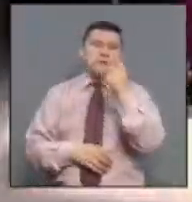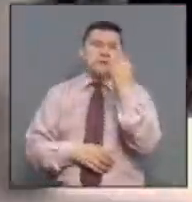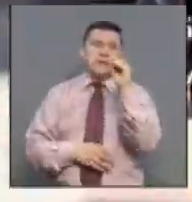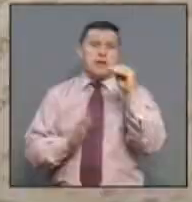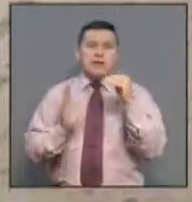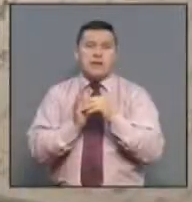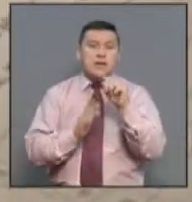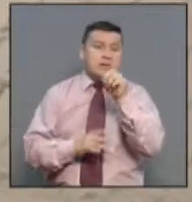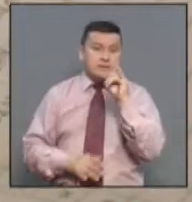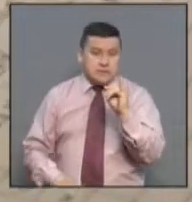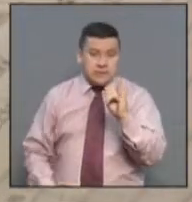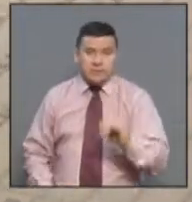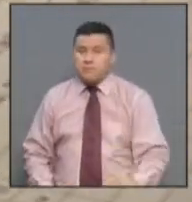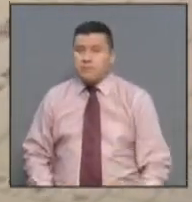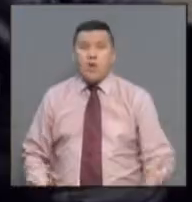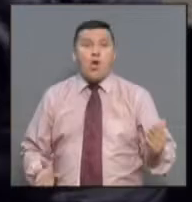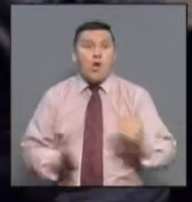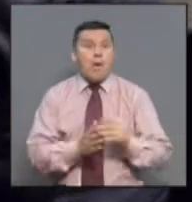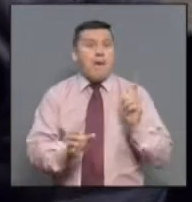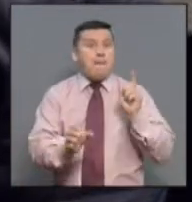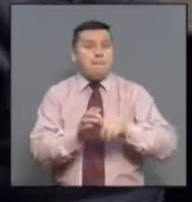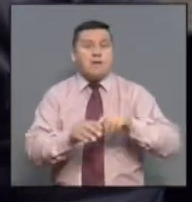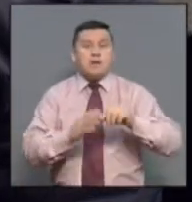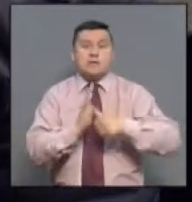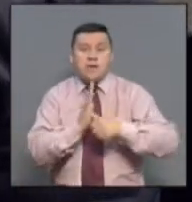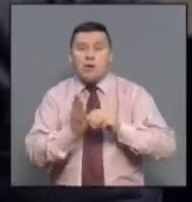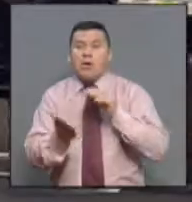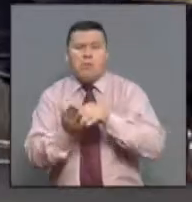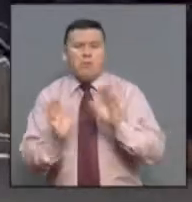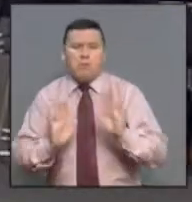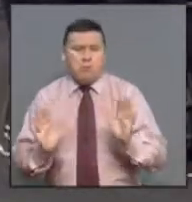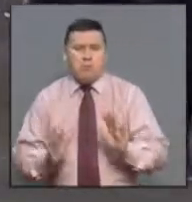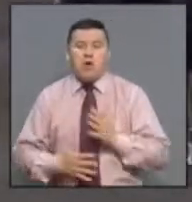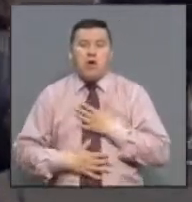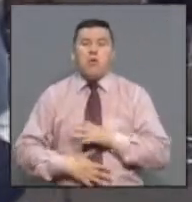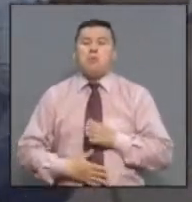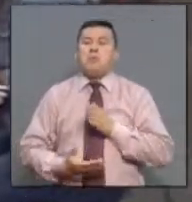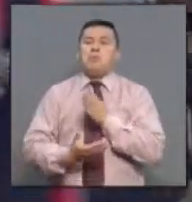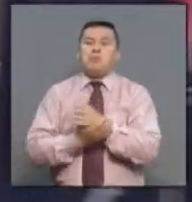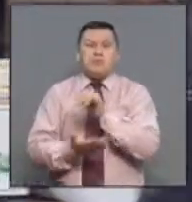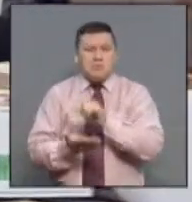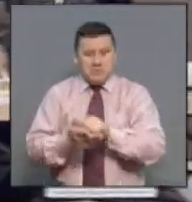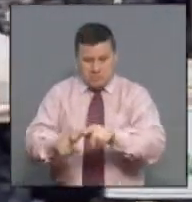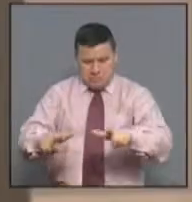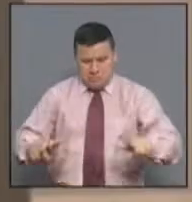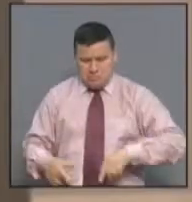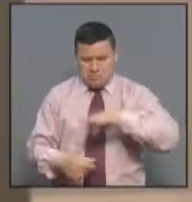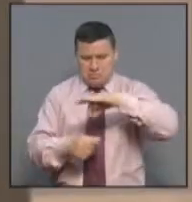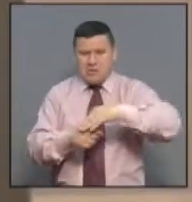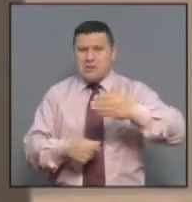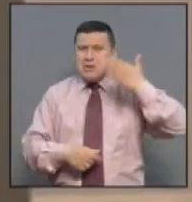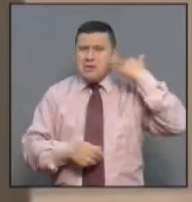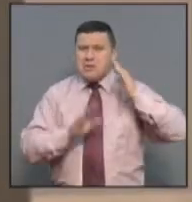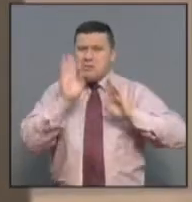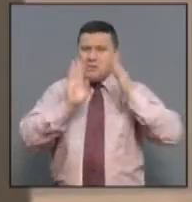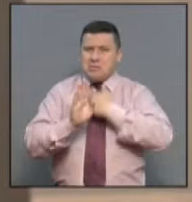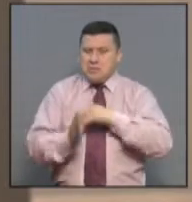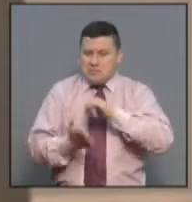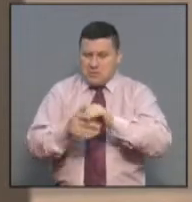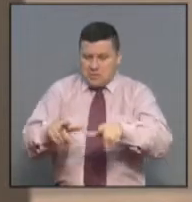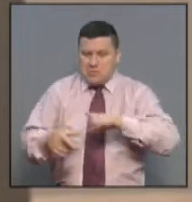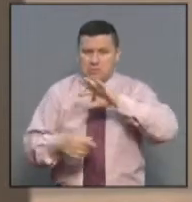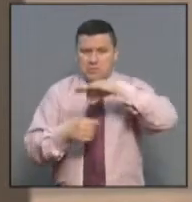votos por el sí. No habrá nuevas inscripciones de cédulas. Los colombianos podrán votar en los mismos puestos de las elecciones